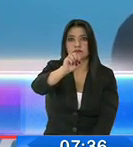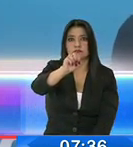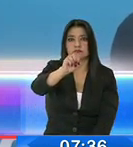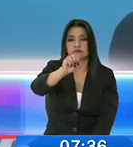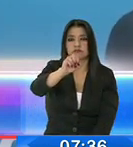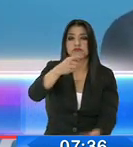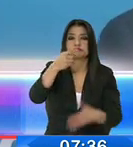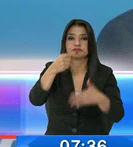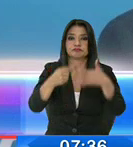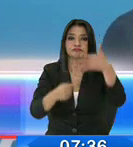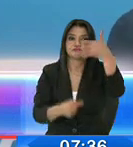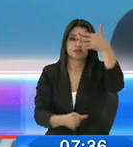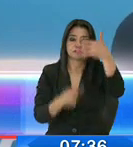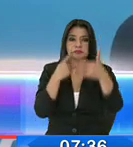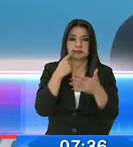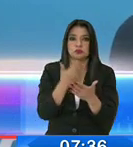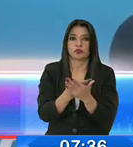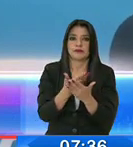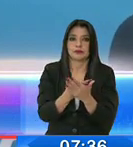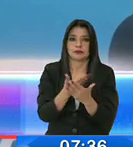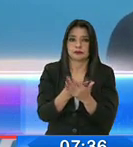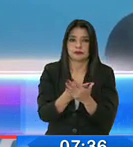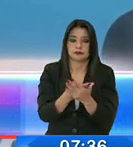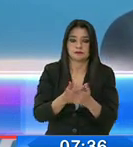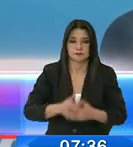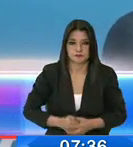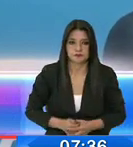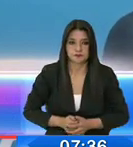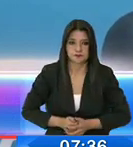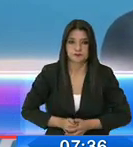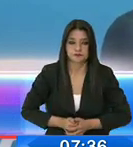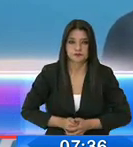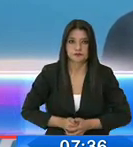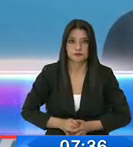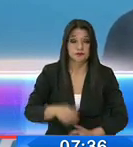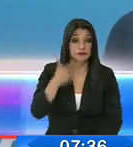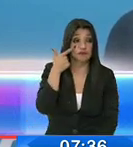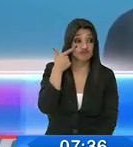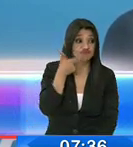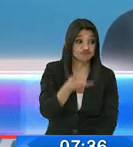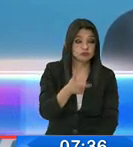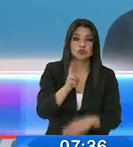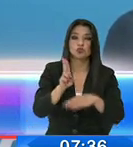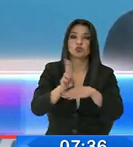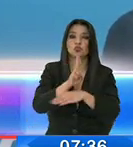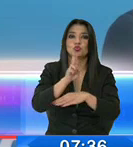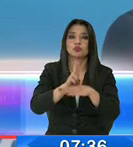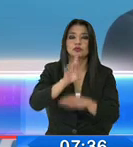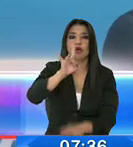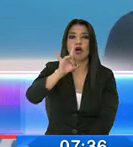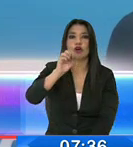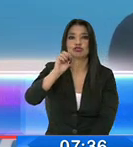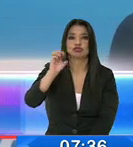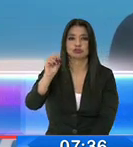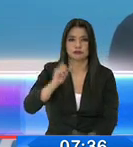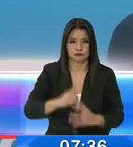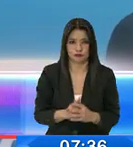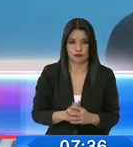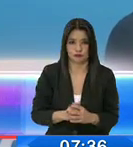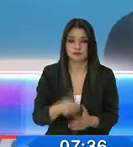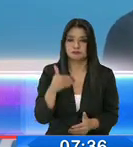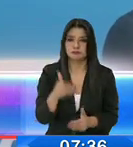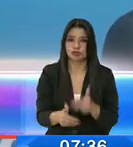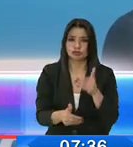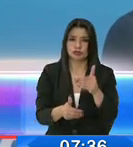elementos de convicción como les llamamos en este caso la fiscalía utilizó más de 800 el proceso tiene por encima